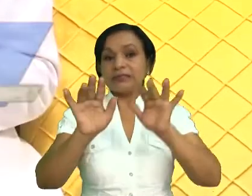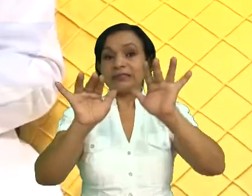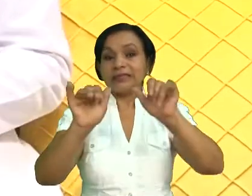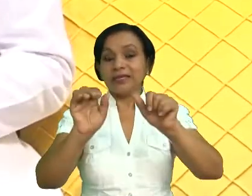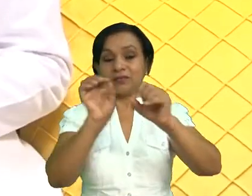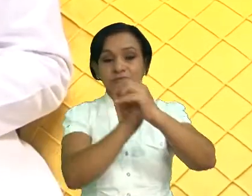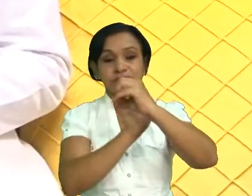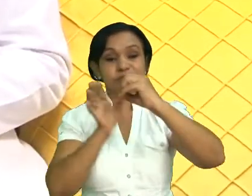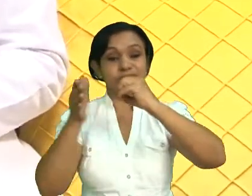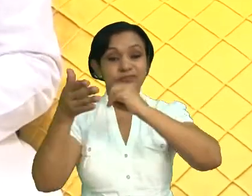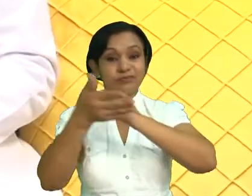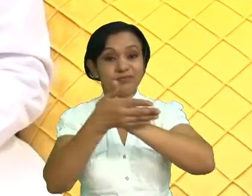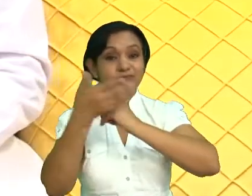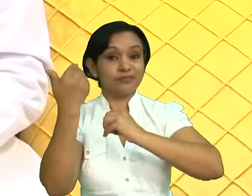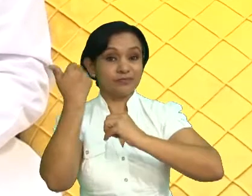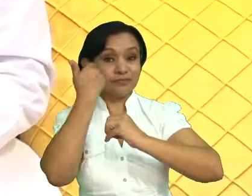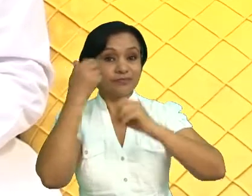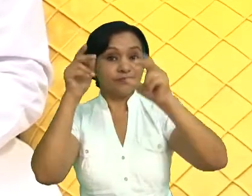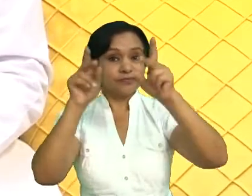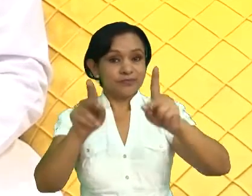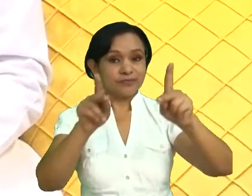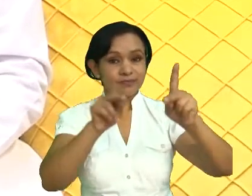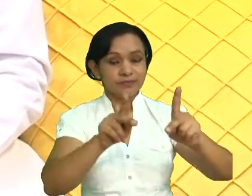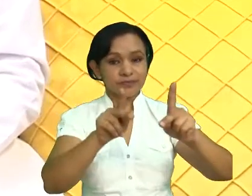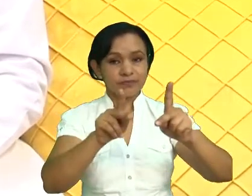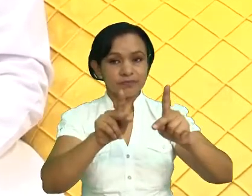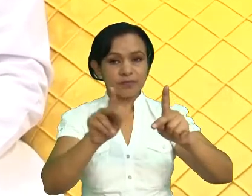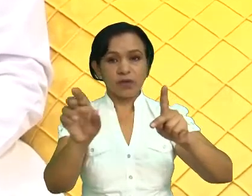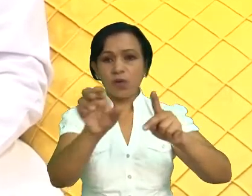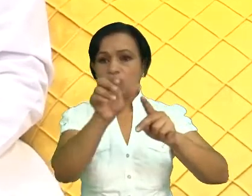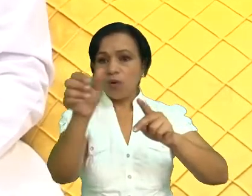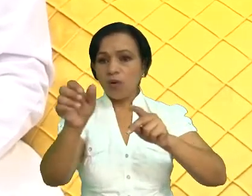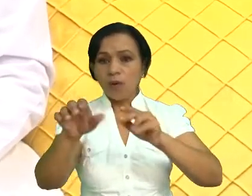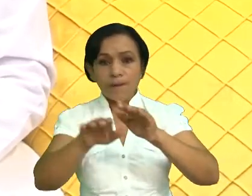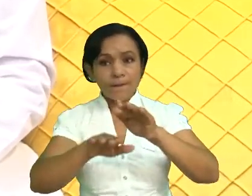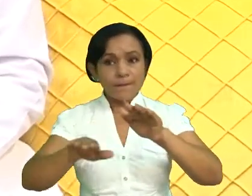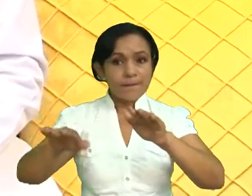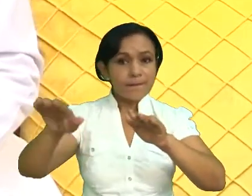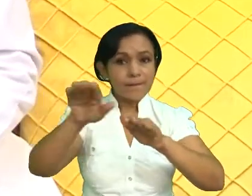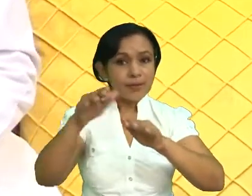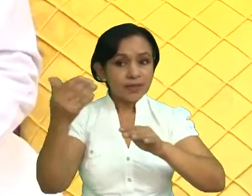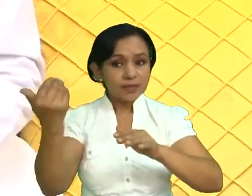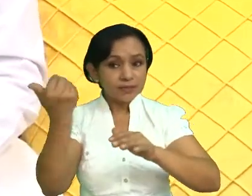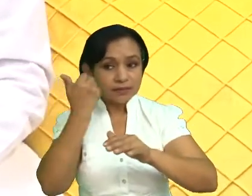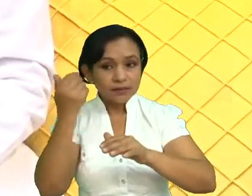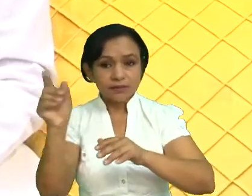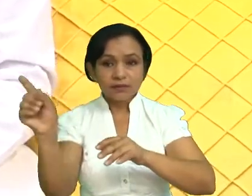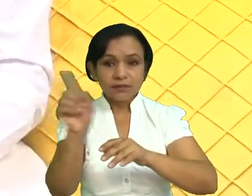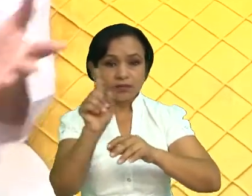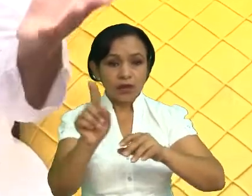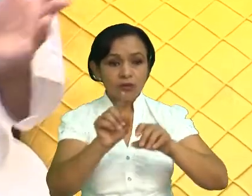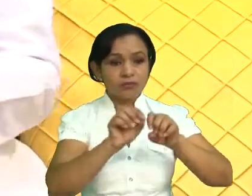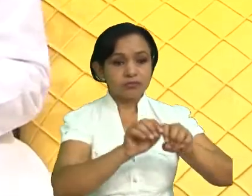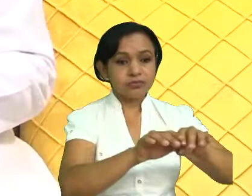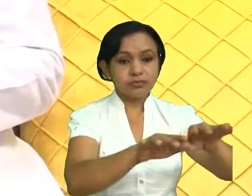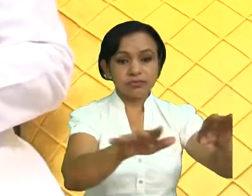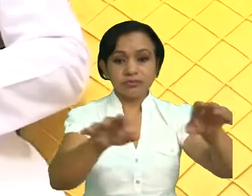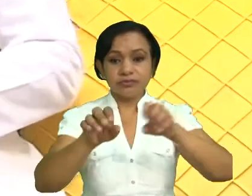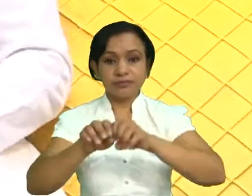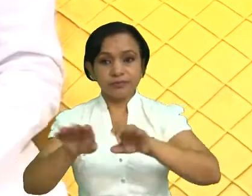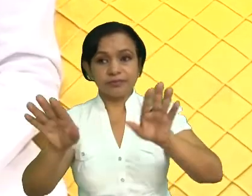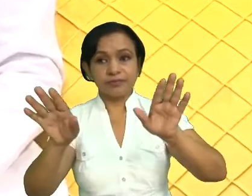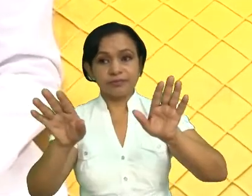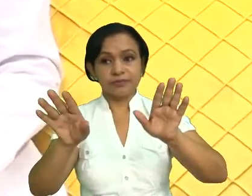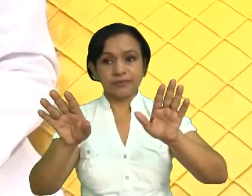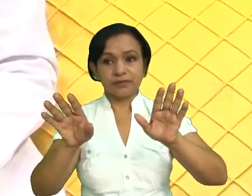sido confirmados, pero que aún no se registran más casos y que no hay transmisión comunitaria. ¿Y qué dirán ustedes? Pues que está hablando